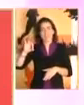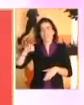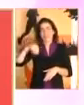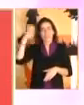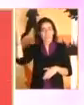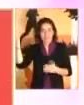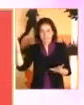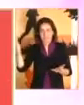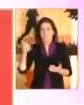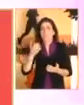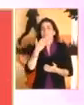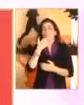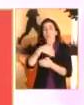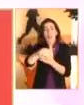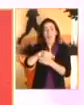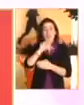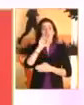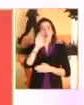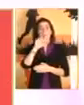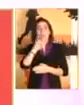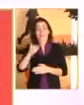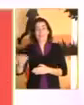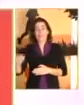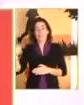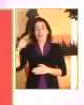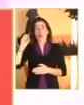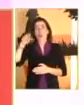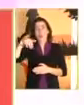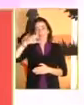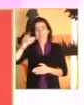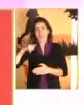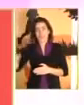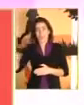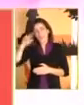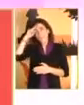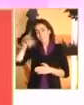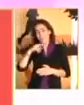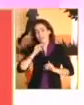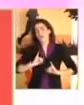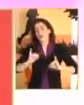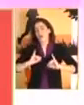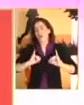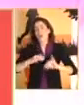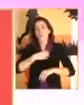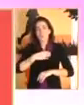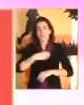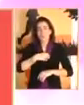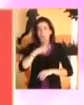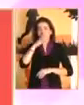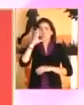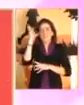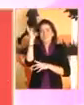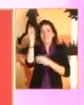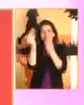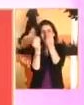por la calle López Gómez porque tenía un enfisema pulmonar por la cantidad de contaminación atmosférica. ¿Me podrían decir que esta ciudad no está